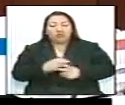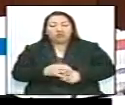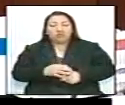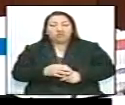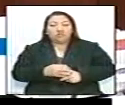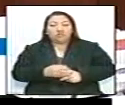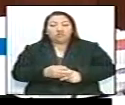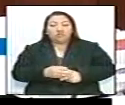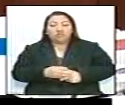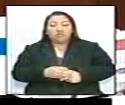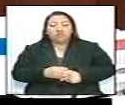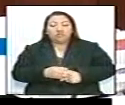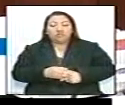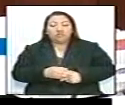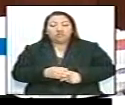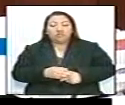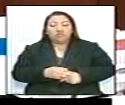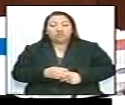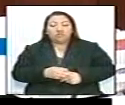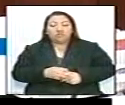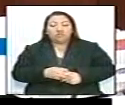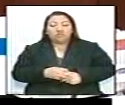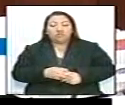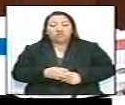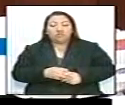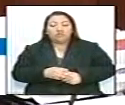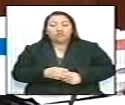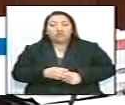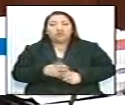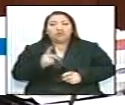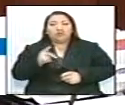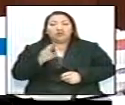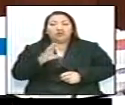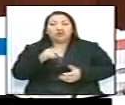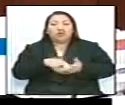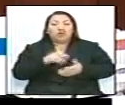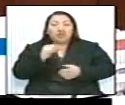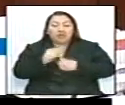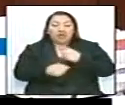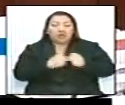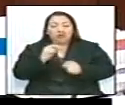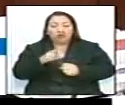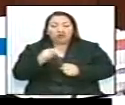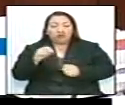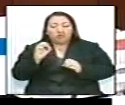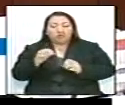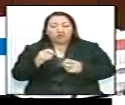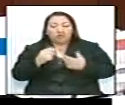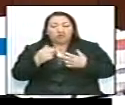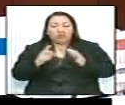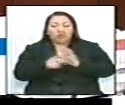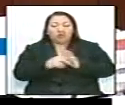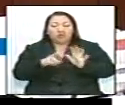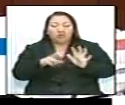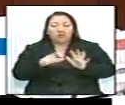mes y medio después, el 5 de noviembre del mismo año 2000, se publica la ley